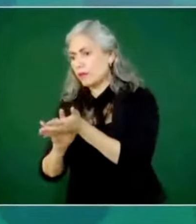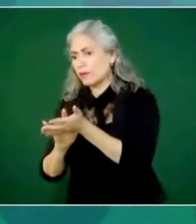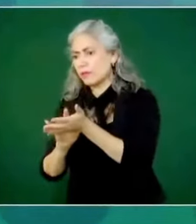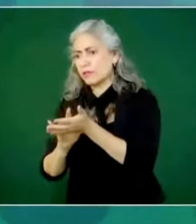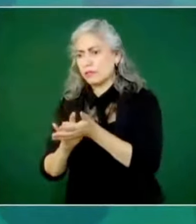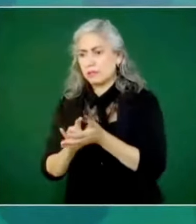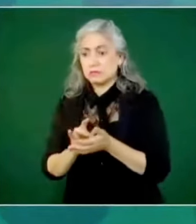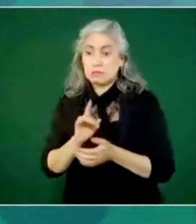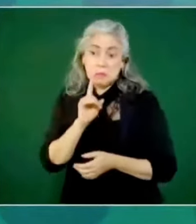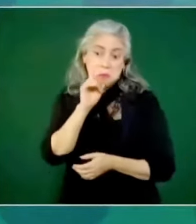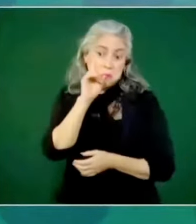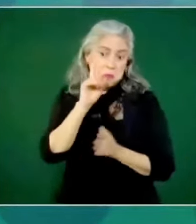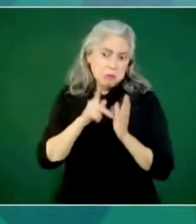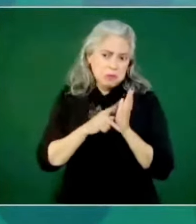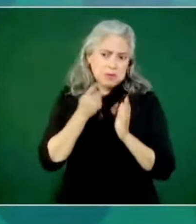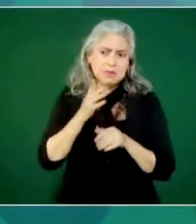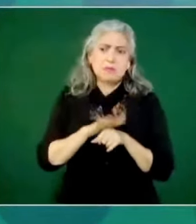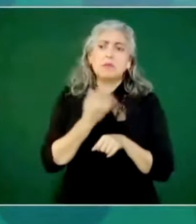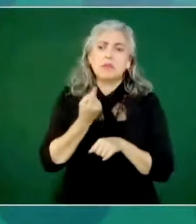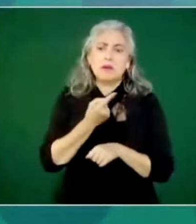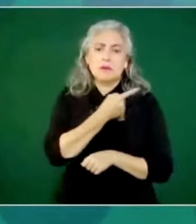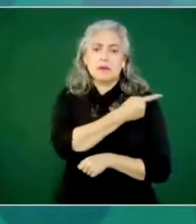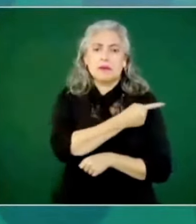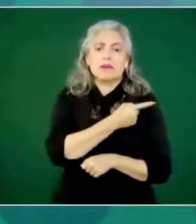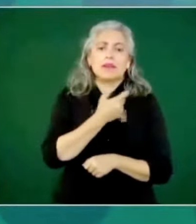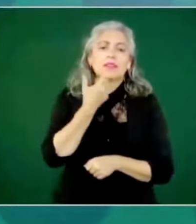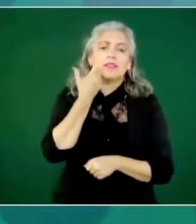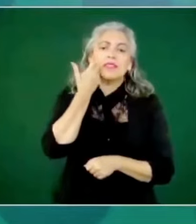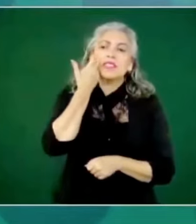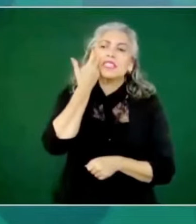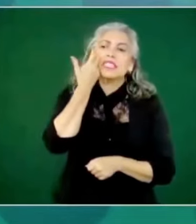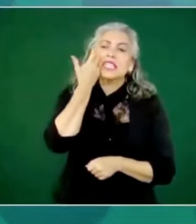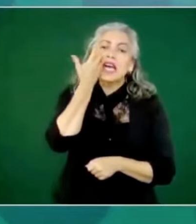por su interés y conveniencia.